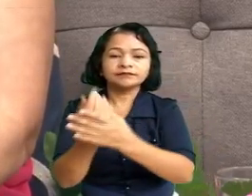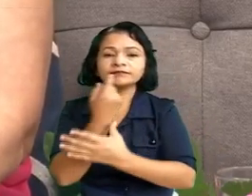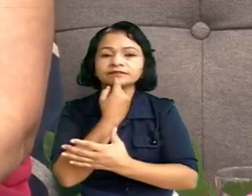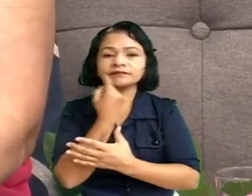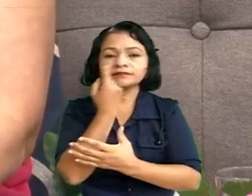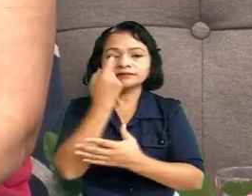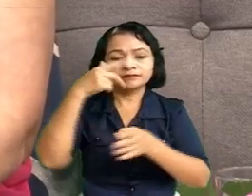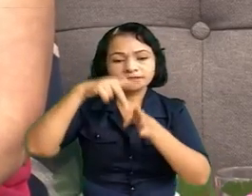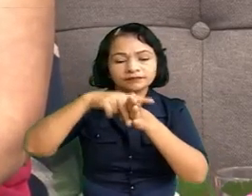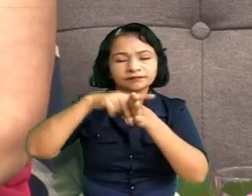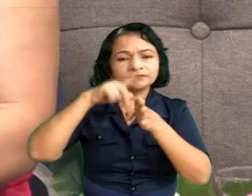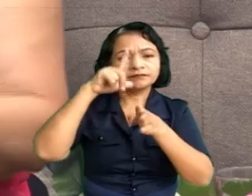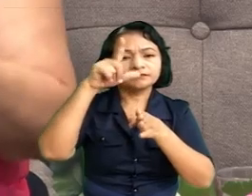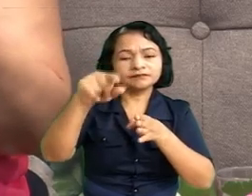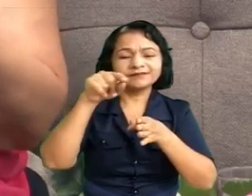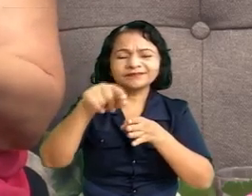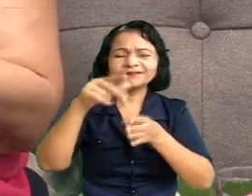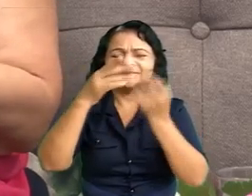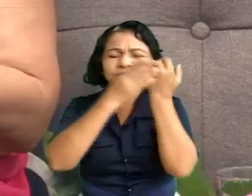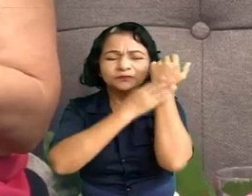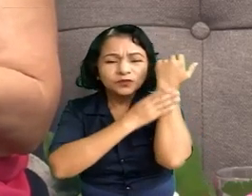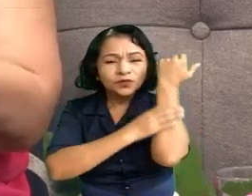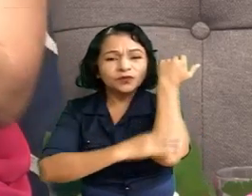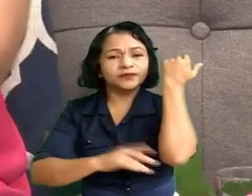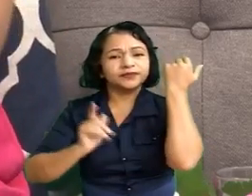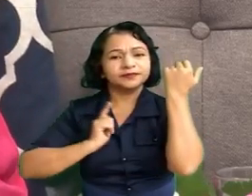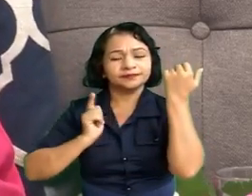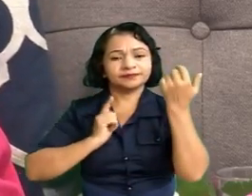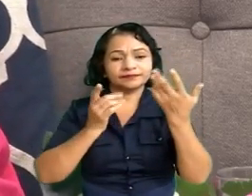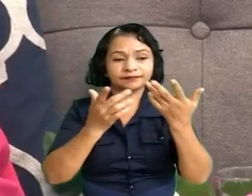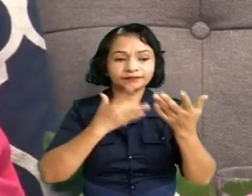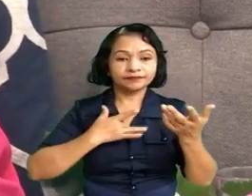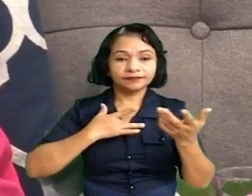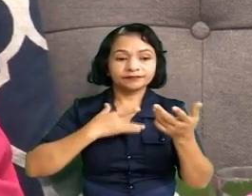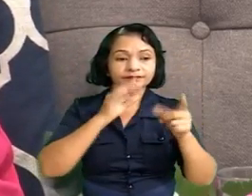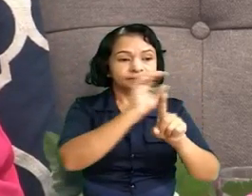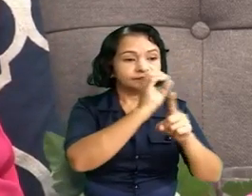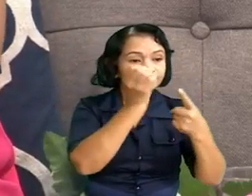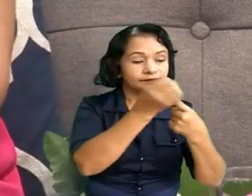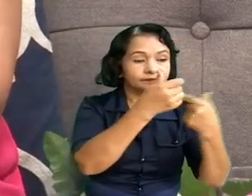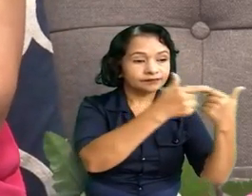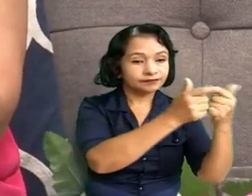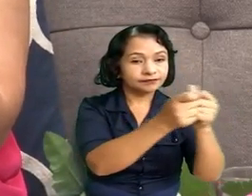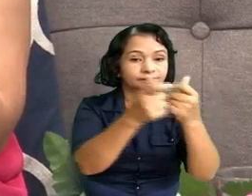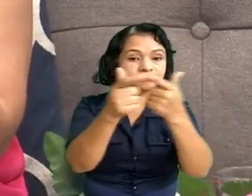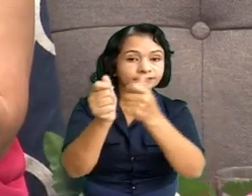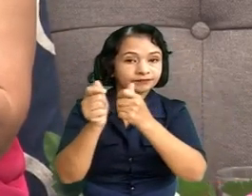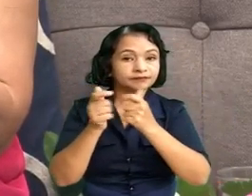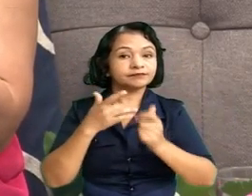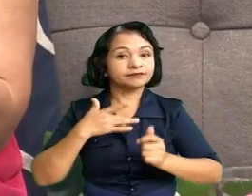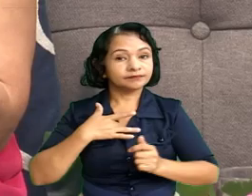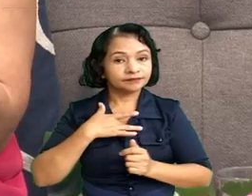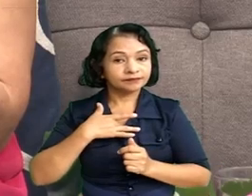campesinos empobrecidos que requerían una organización. Entonces, todas esas